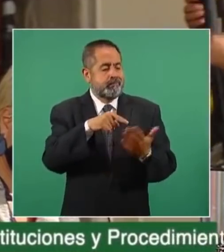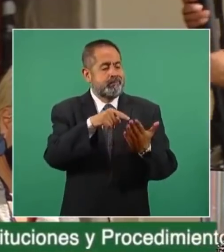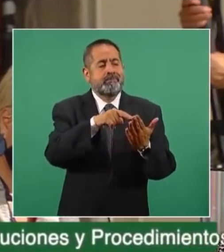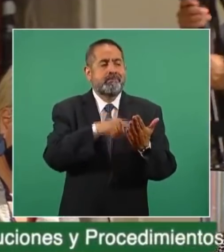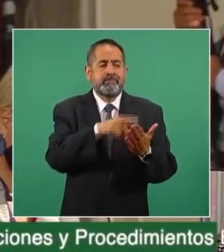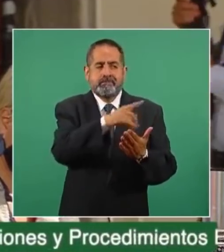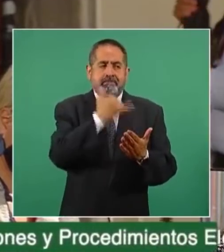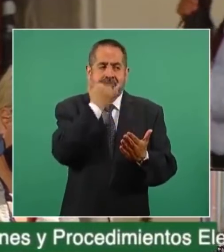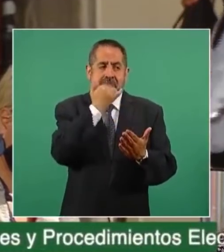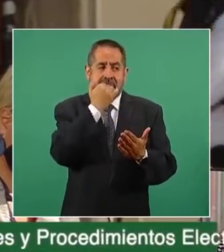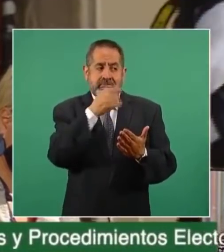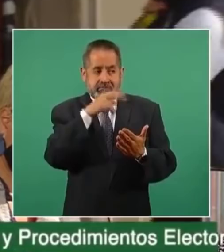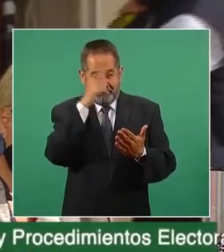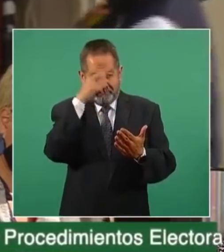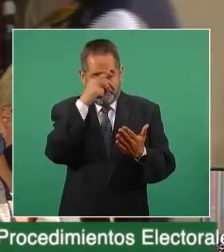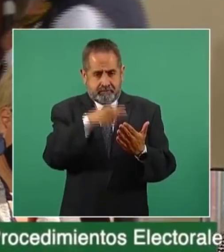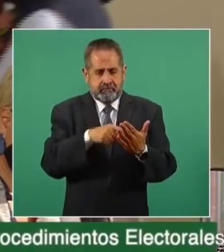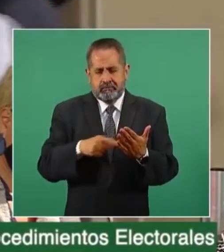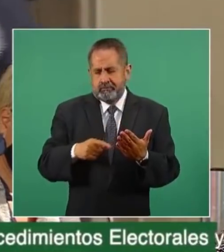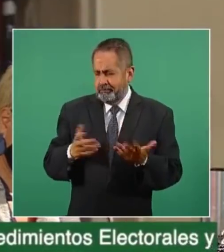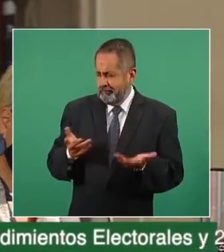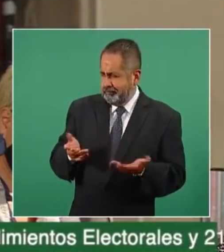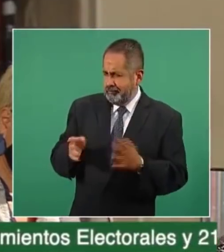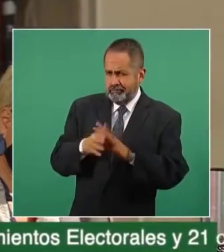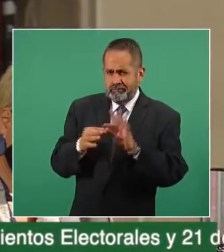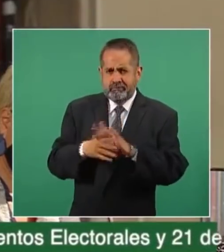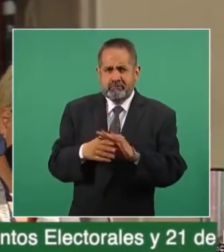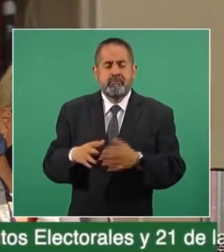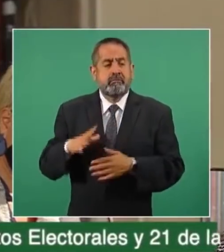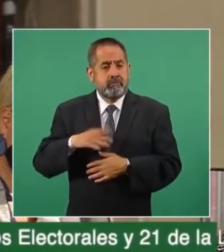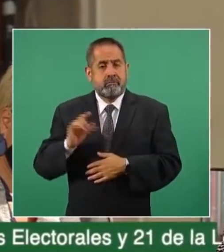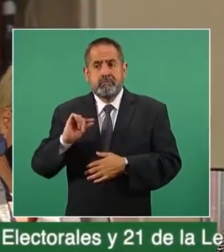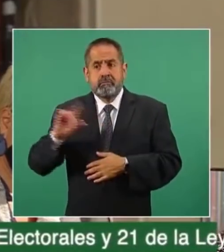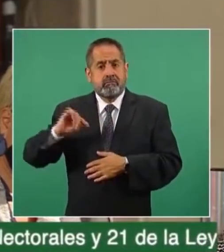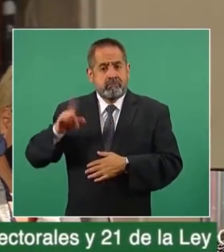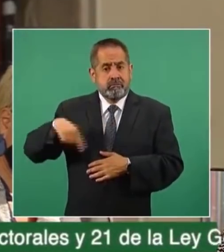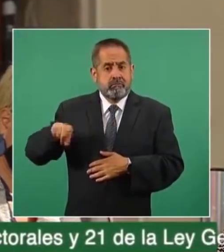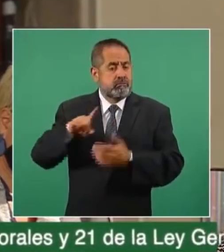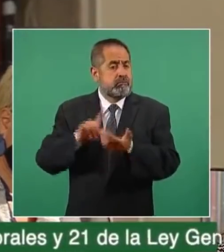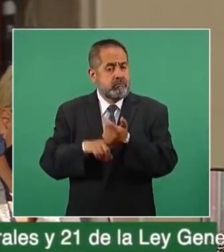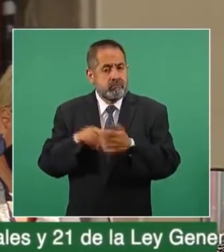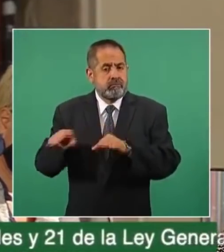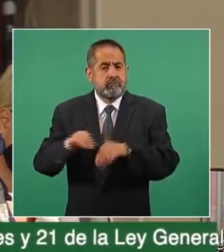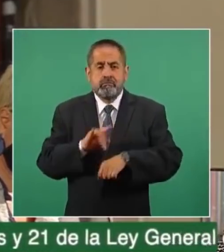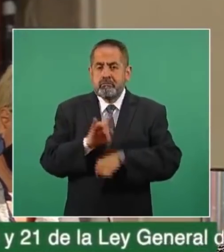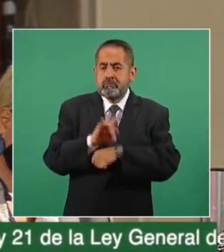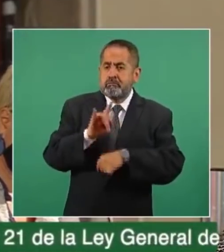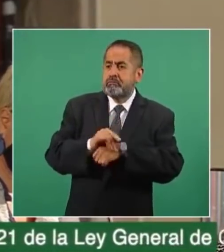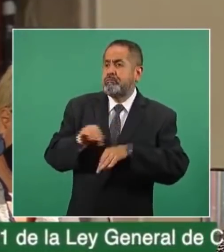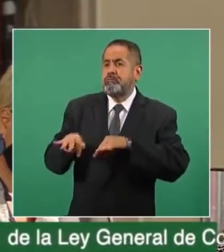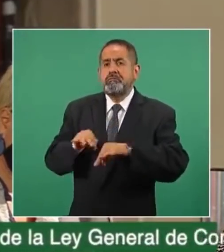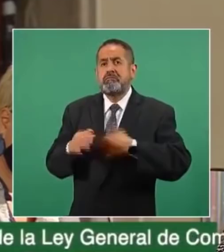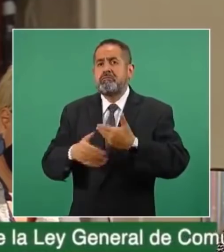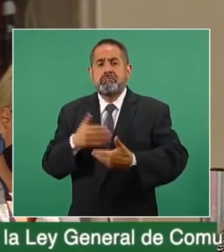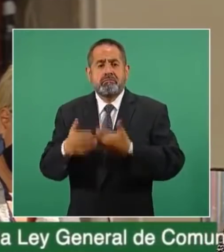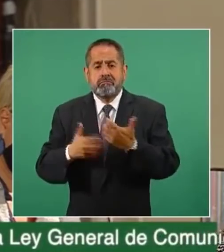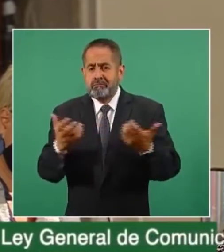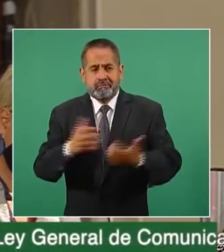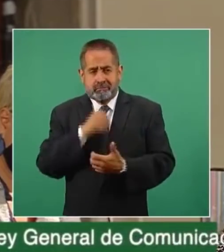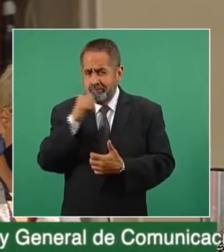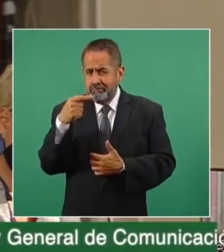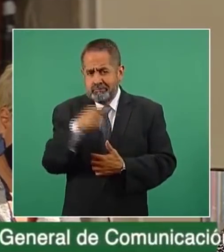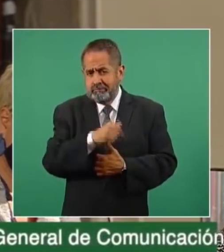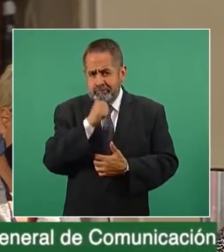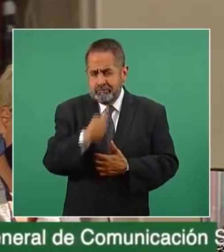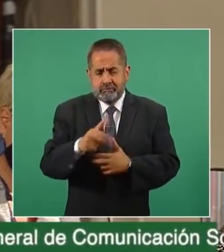excepcionales y aquí hago una inter paréntesis son hay funcionarios todavía que siguen simulando trabajar y no hacen su trabajo